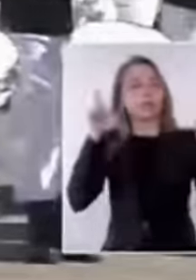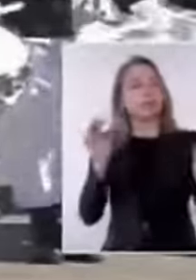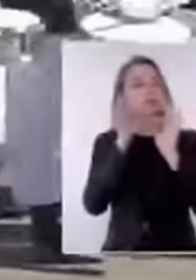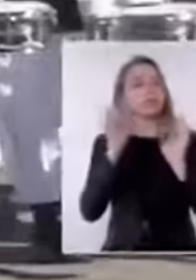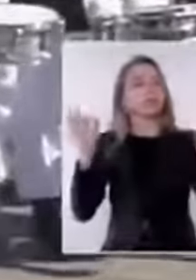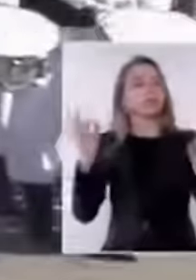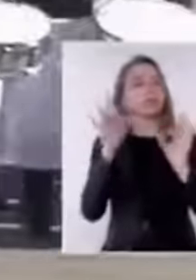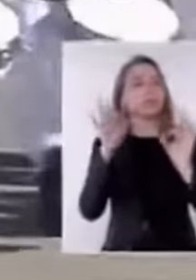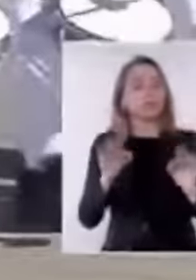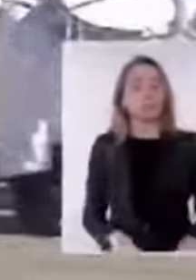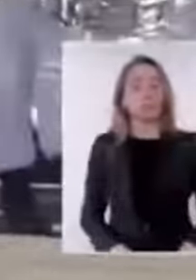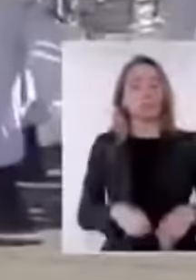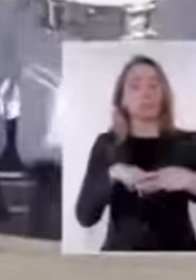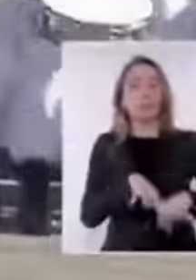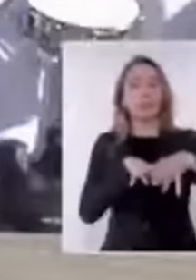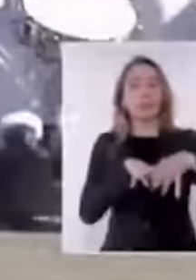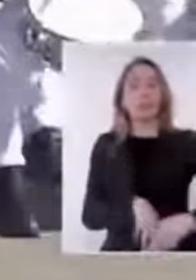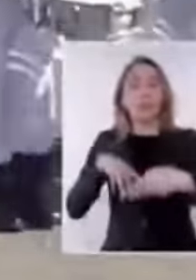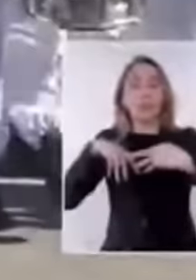¿Quién es ella?